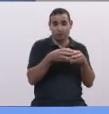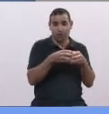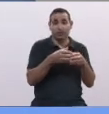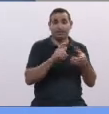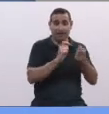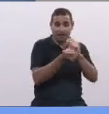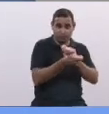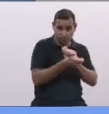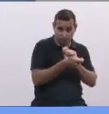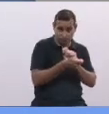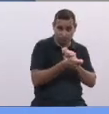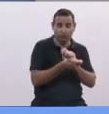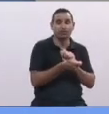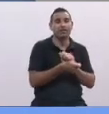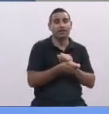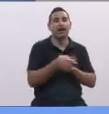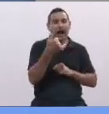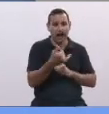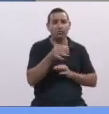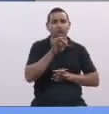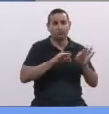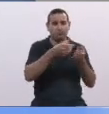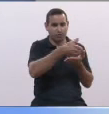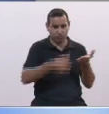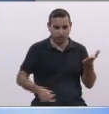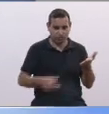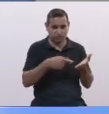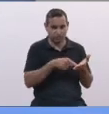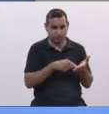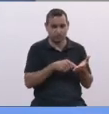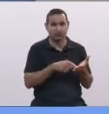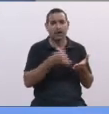desde el interbloque de Juntos por el Cambio, tenemos proyectos de